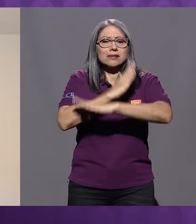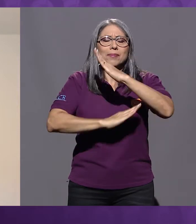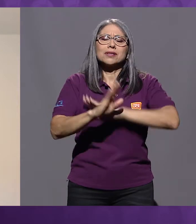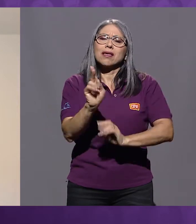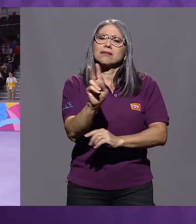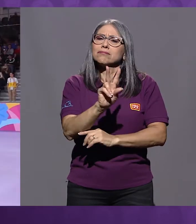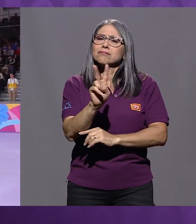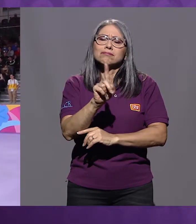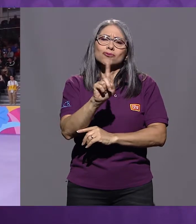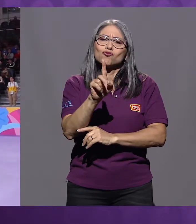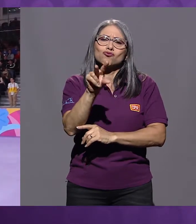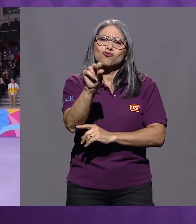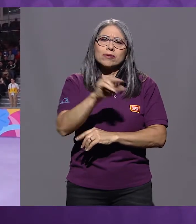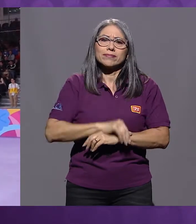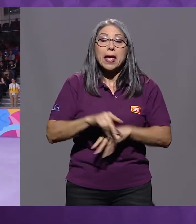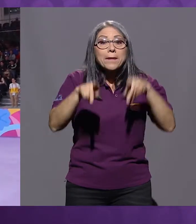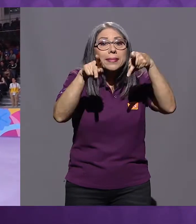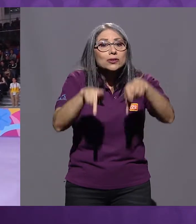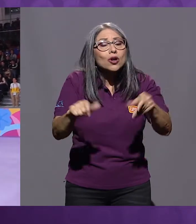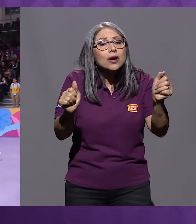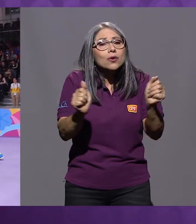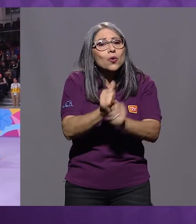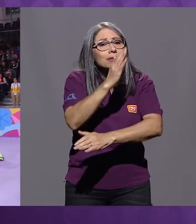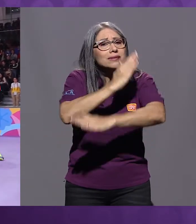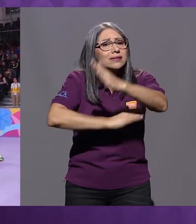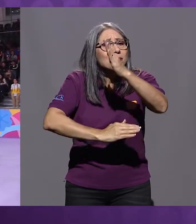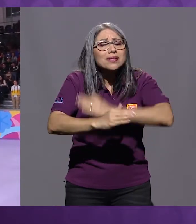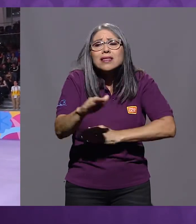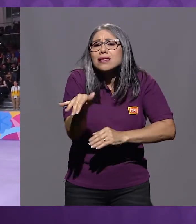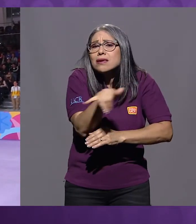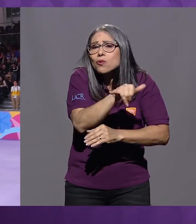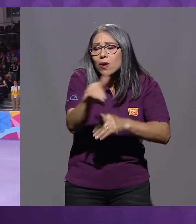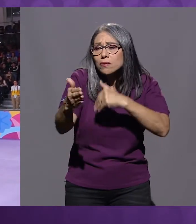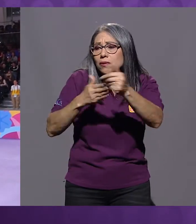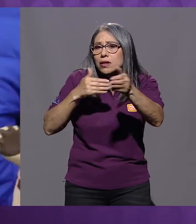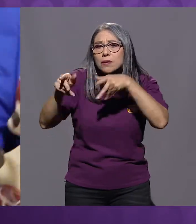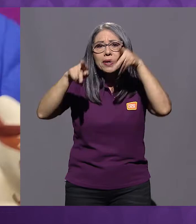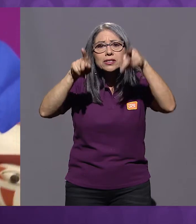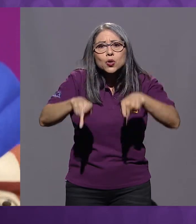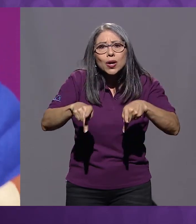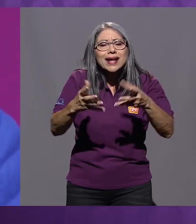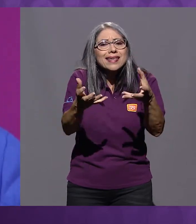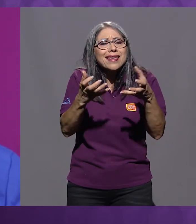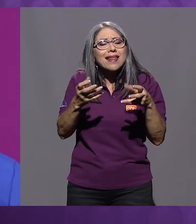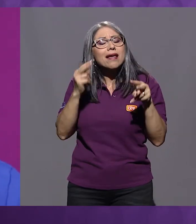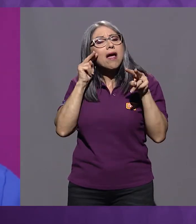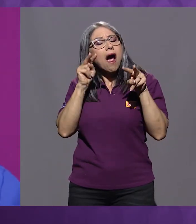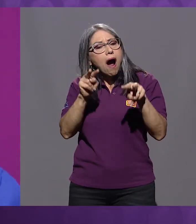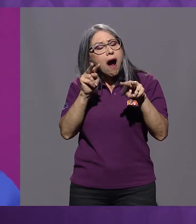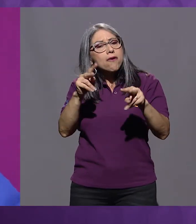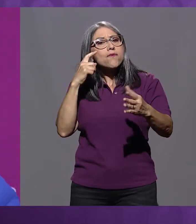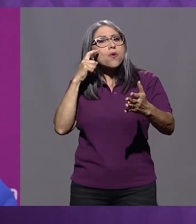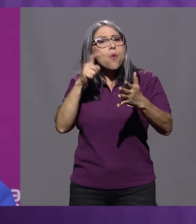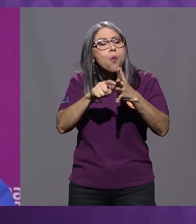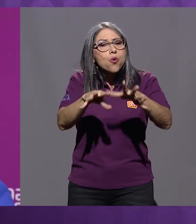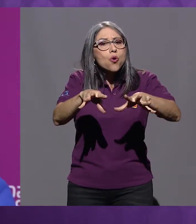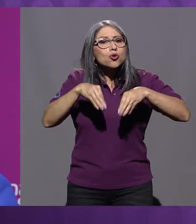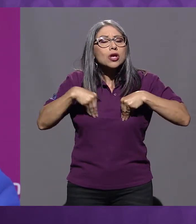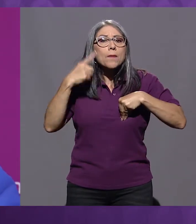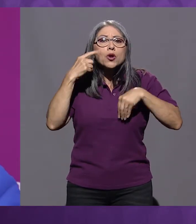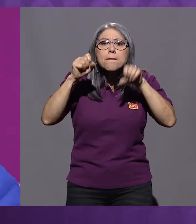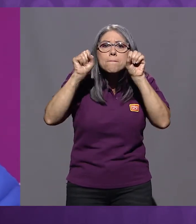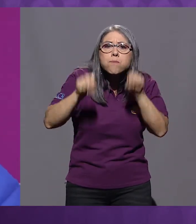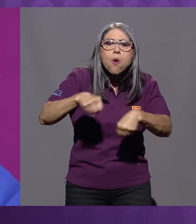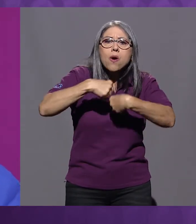discapacidad. Una persona con discapacidad, como cualquier otra persona, quiere ser reconocida por su habilidad de hacer